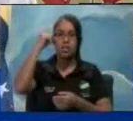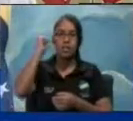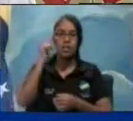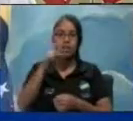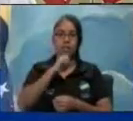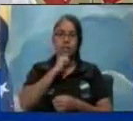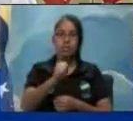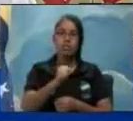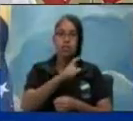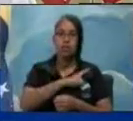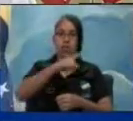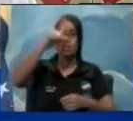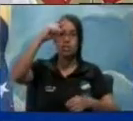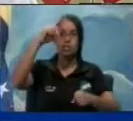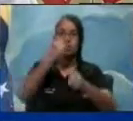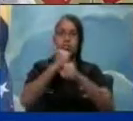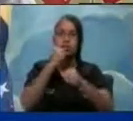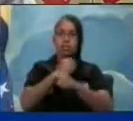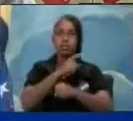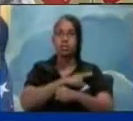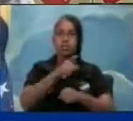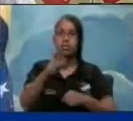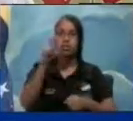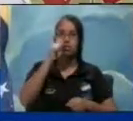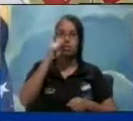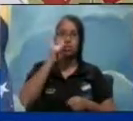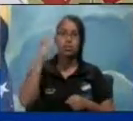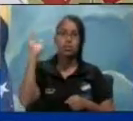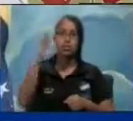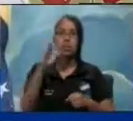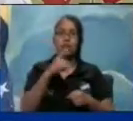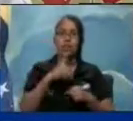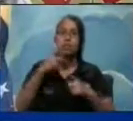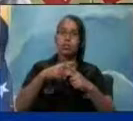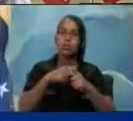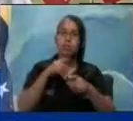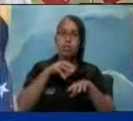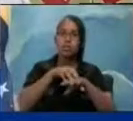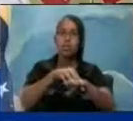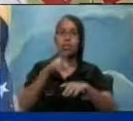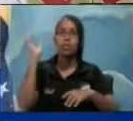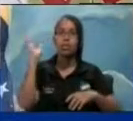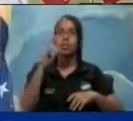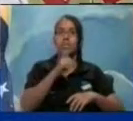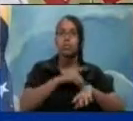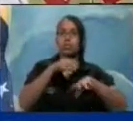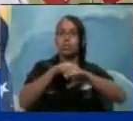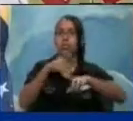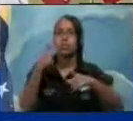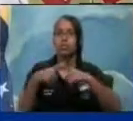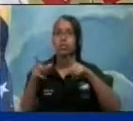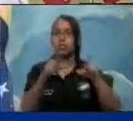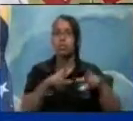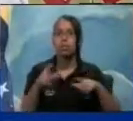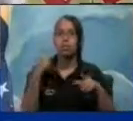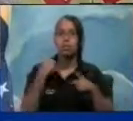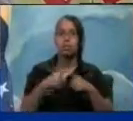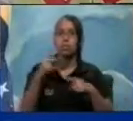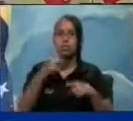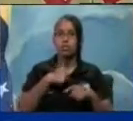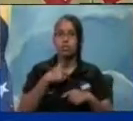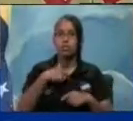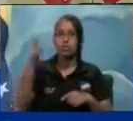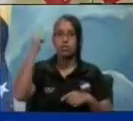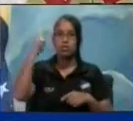los empleados del cojo. Lo traigo para acá y me lo llevo para allá, lo traigo para acá y me lo llevo para allá, pero yo sé que